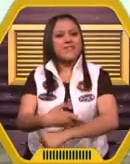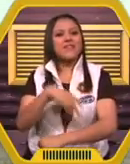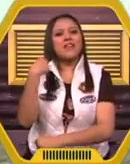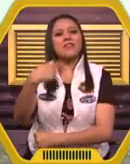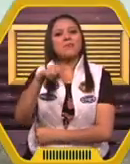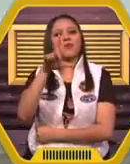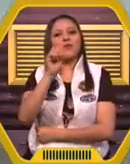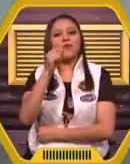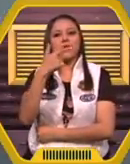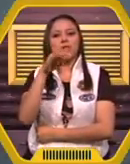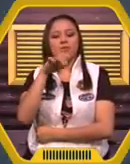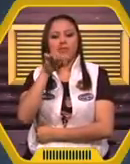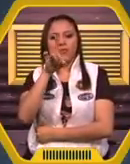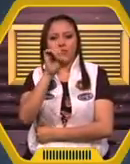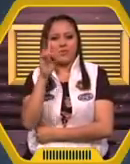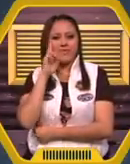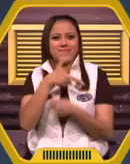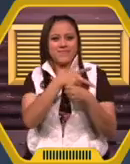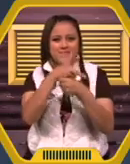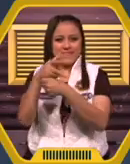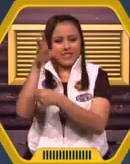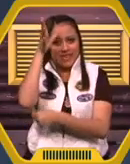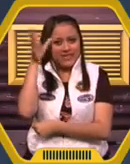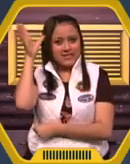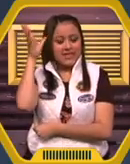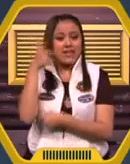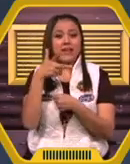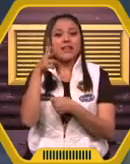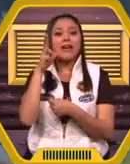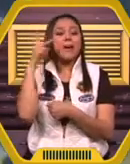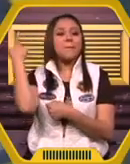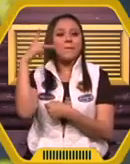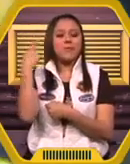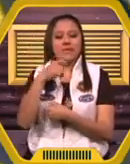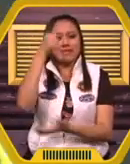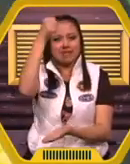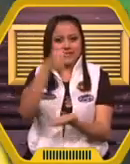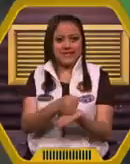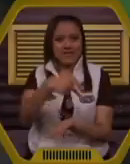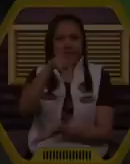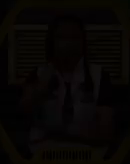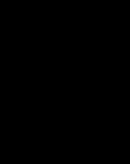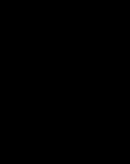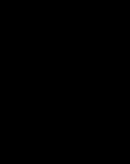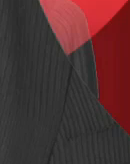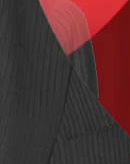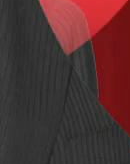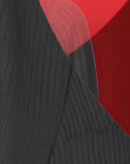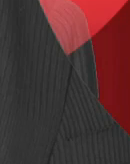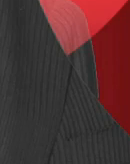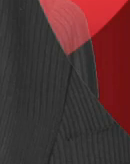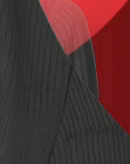llamada Logomundo. Con imágenes de Azteca Puebla, para quien corresponda, Calle Sandoval.